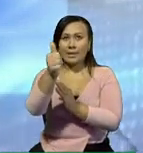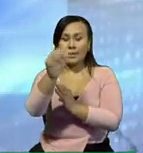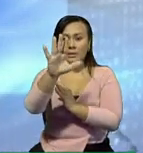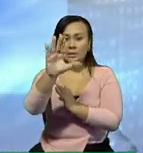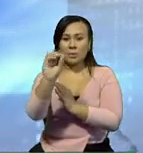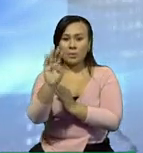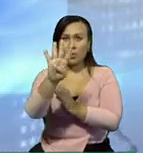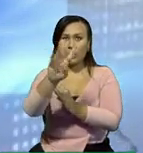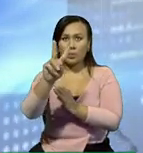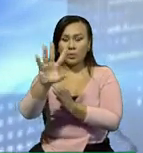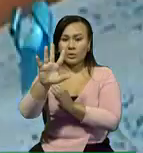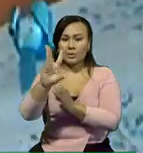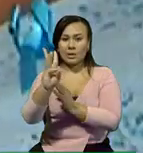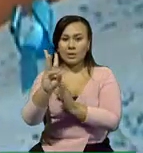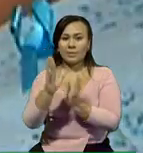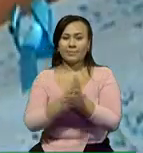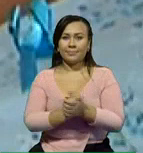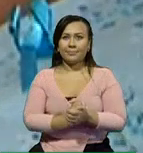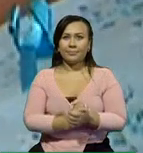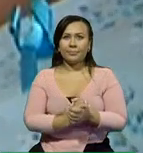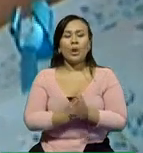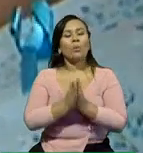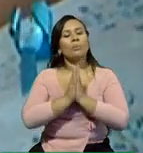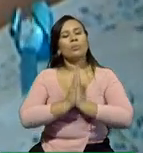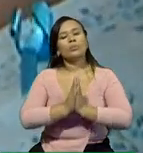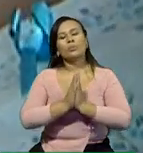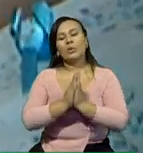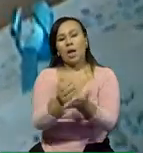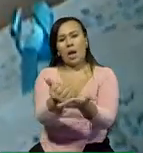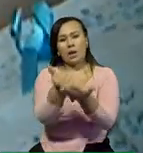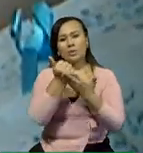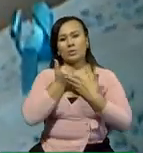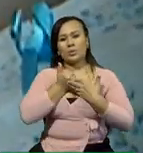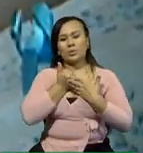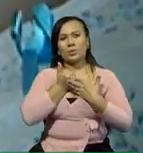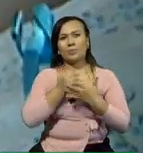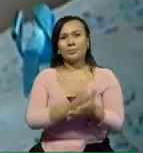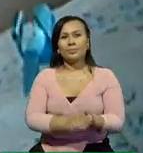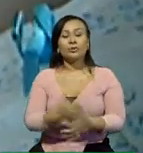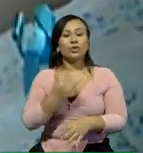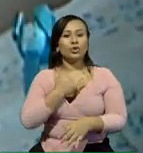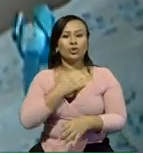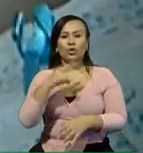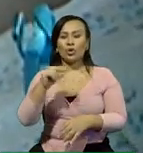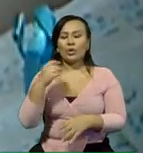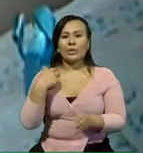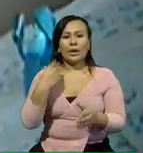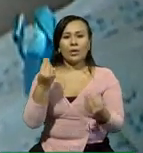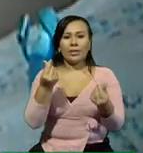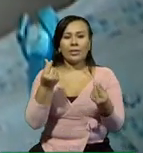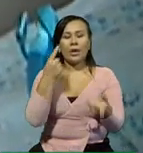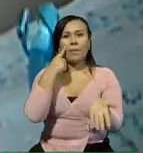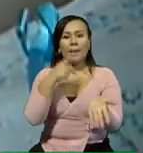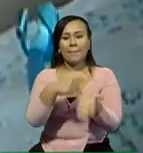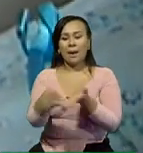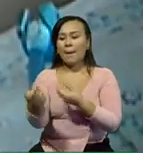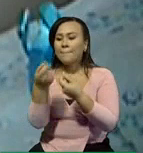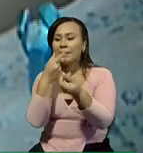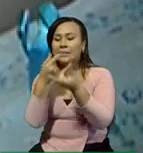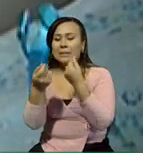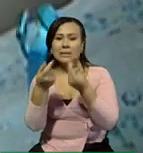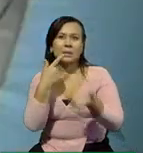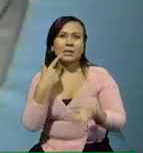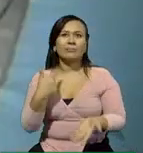099-1050-426 con María Chacón. Que me ayude. No tengo plata para mis medicinas. No